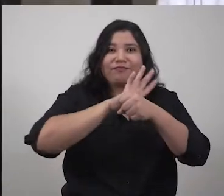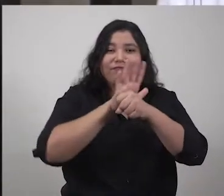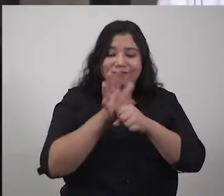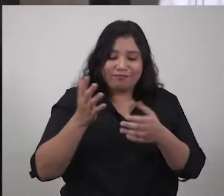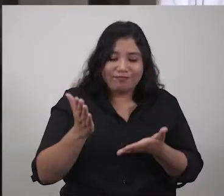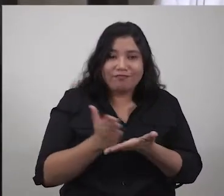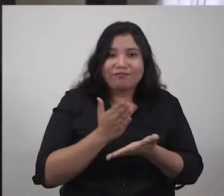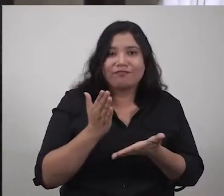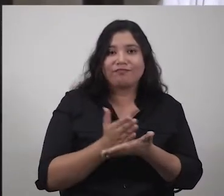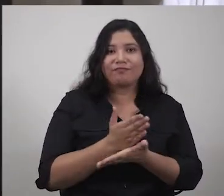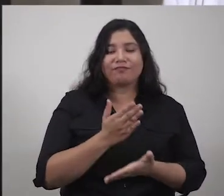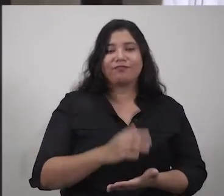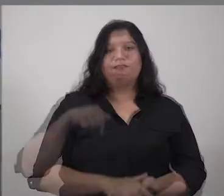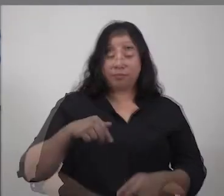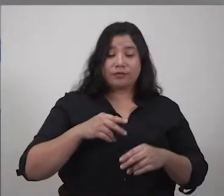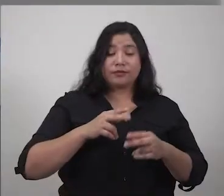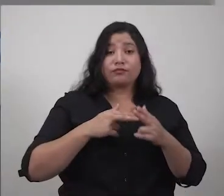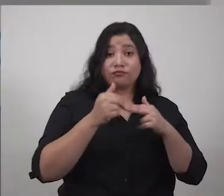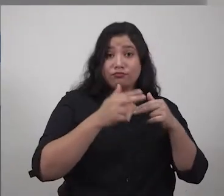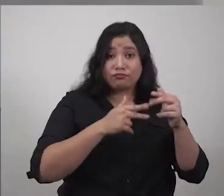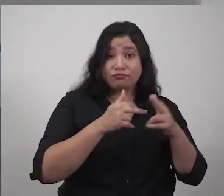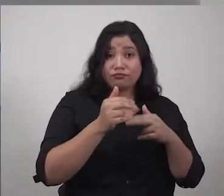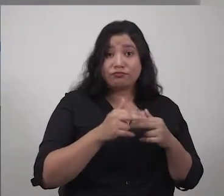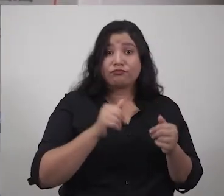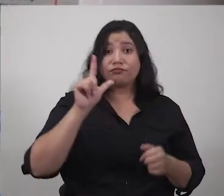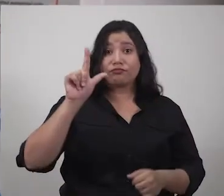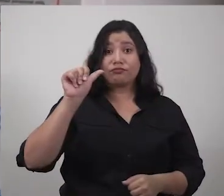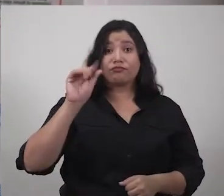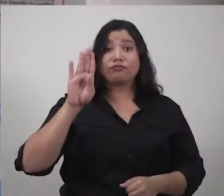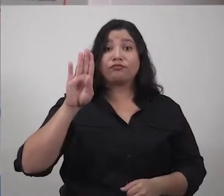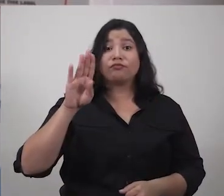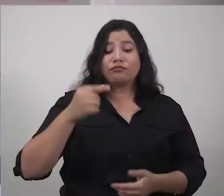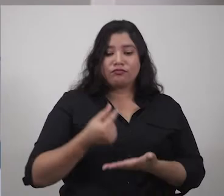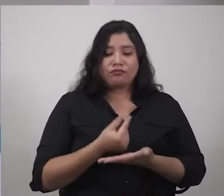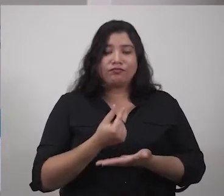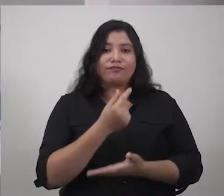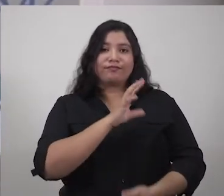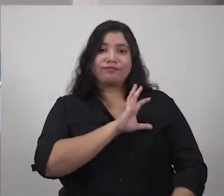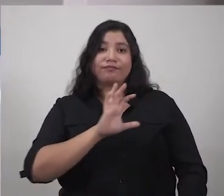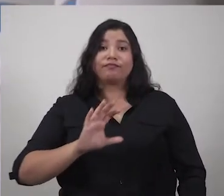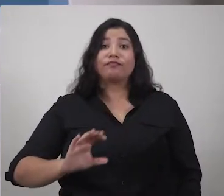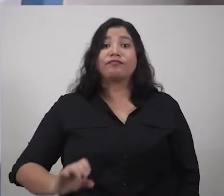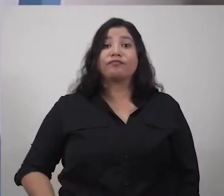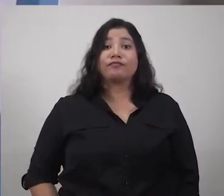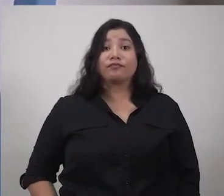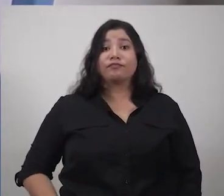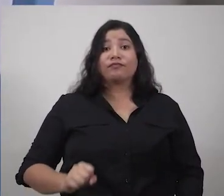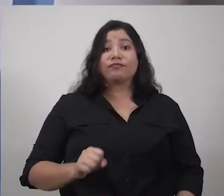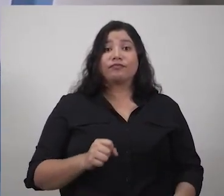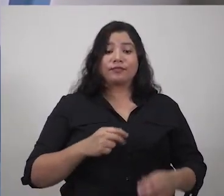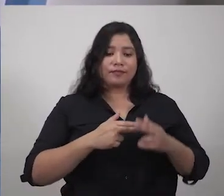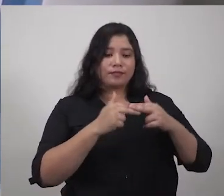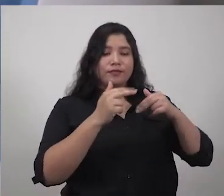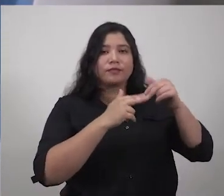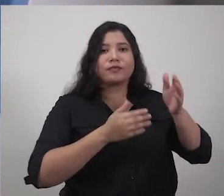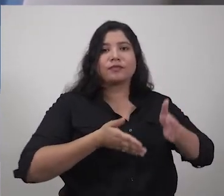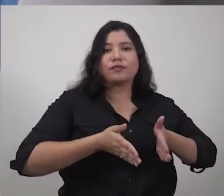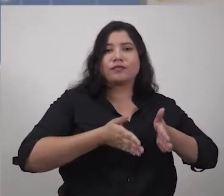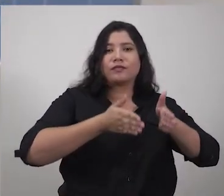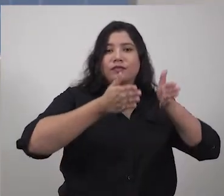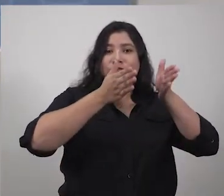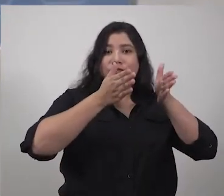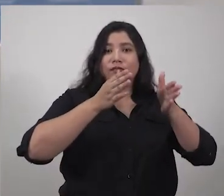un microorganismo en el país. Con la remodelación del laboratorio, la Universidad de El Salvador da un paso importante en la construcción